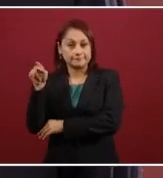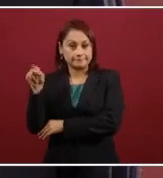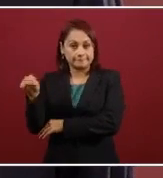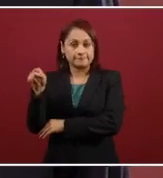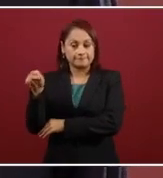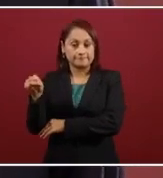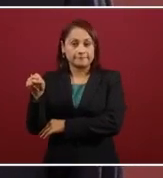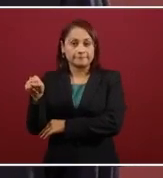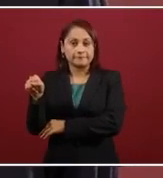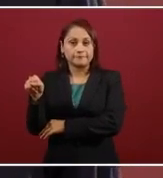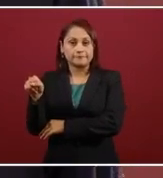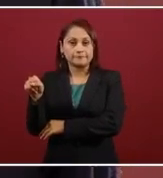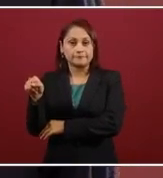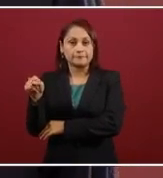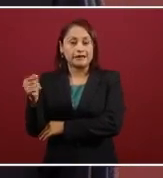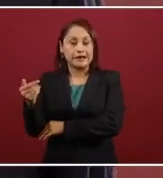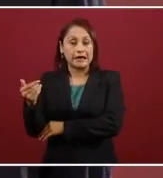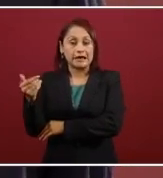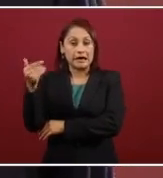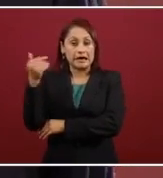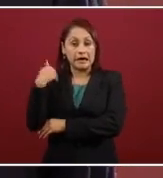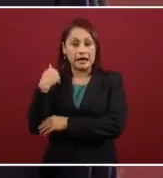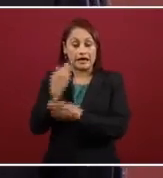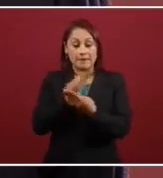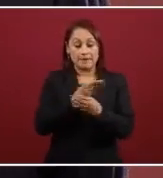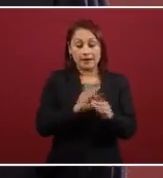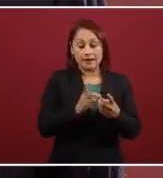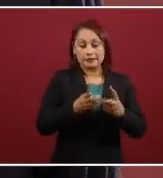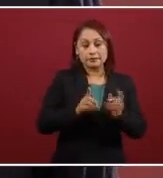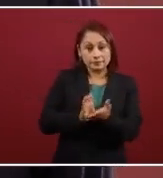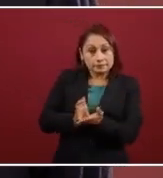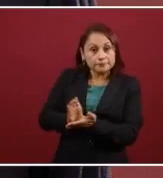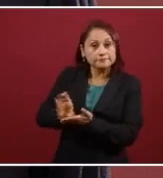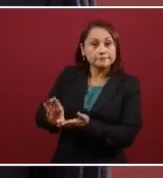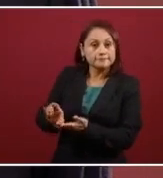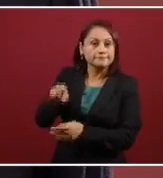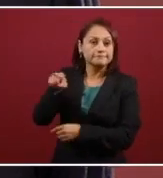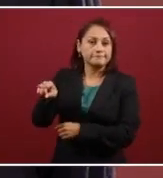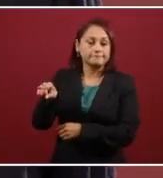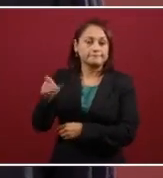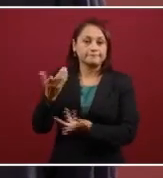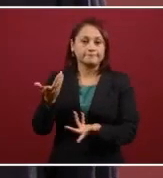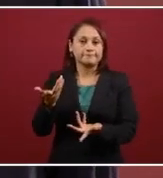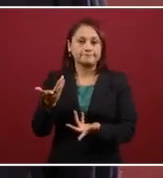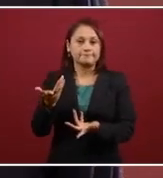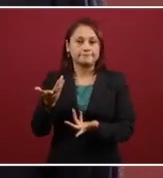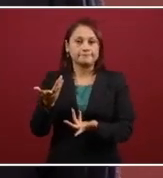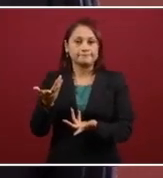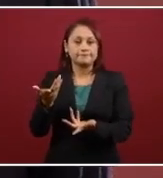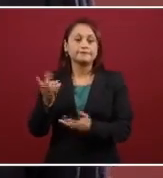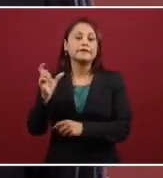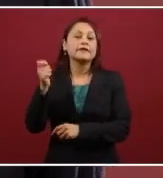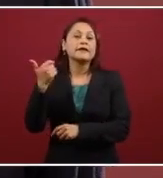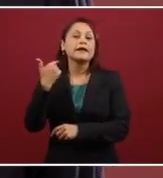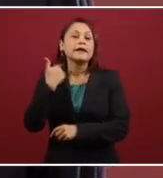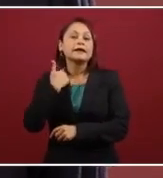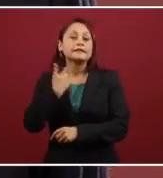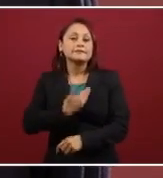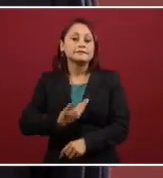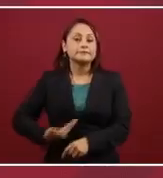también fue un crédito de la banca de desarrollo en el gobierno pasado.